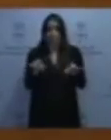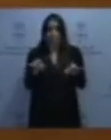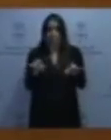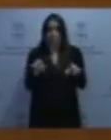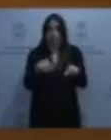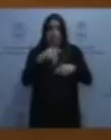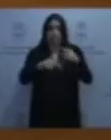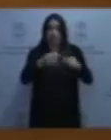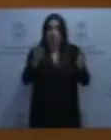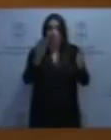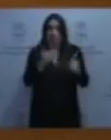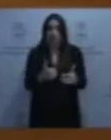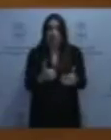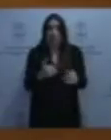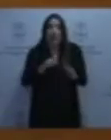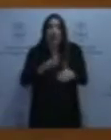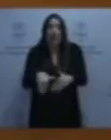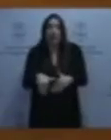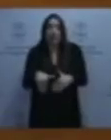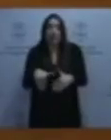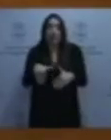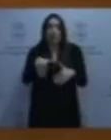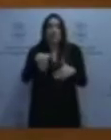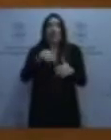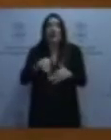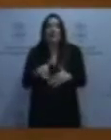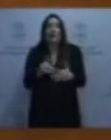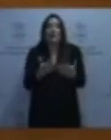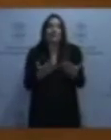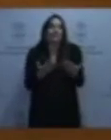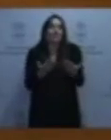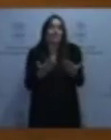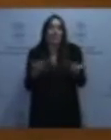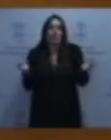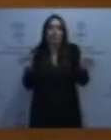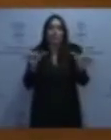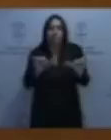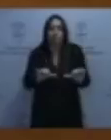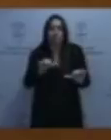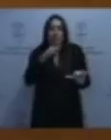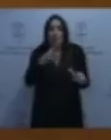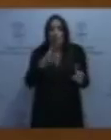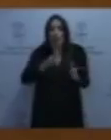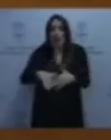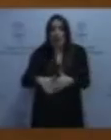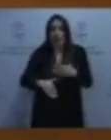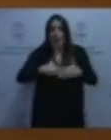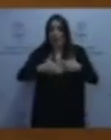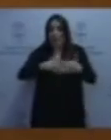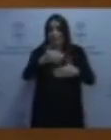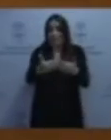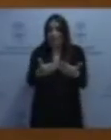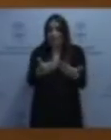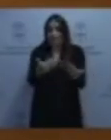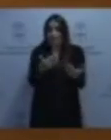sin efecto. Sencillamente no llegaría a tiempo de impedir el desastre, perderíase en el laberinto parlamentario y no llegaría